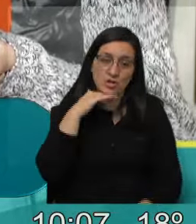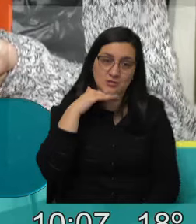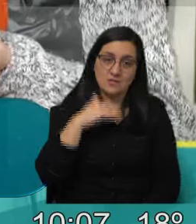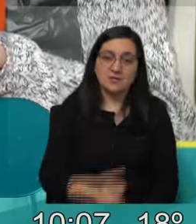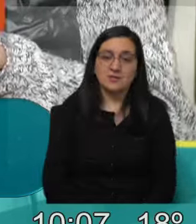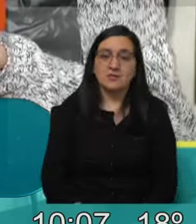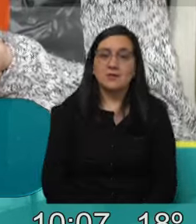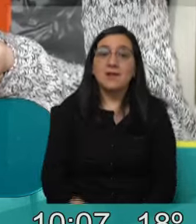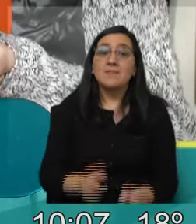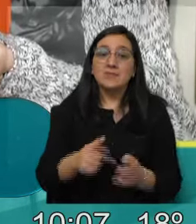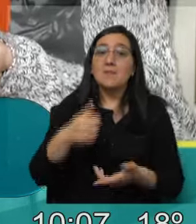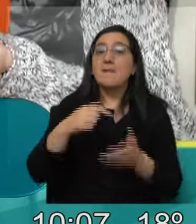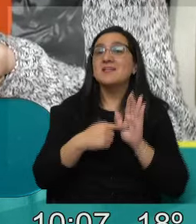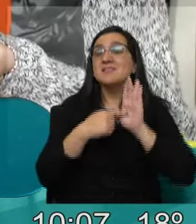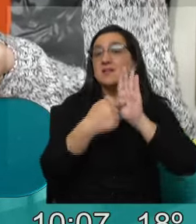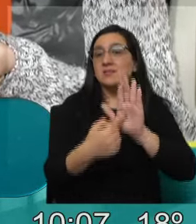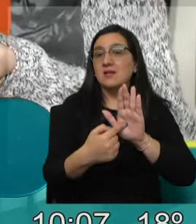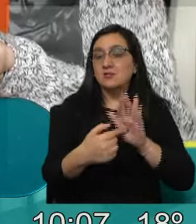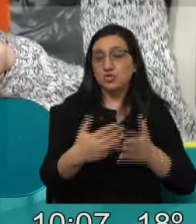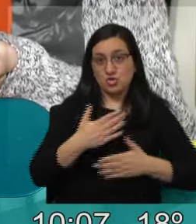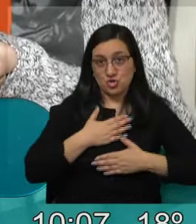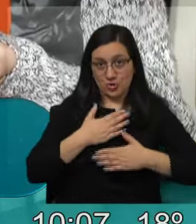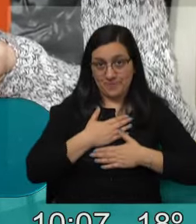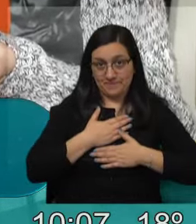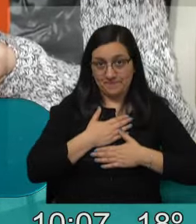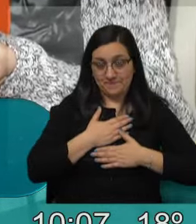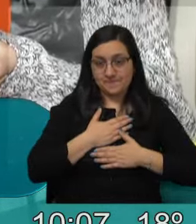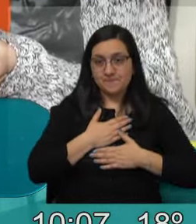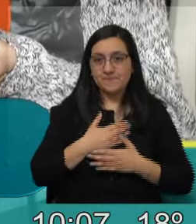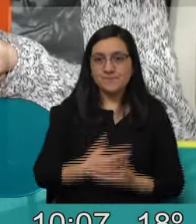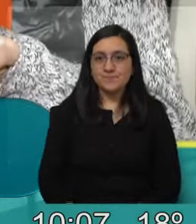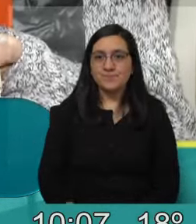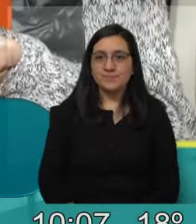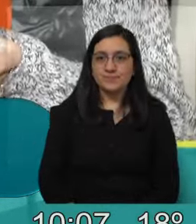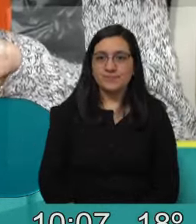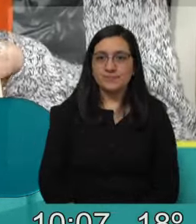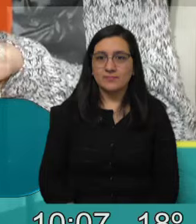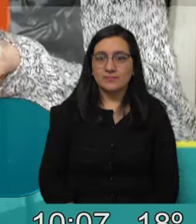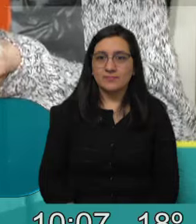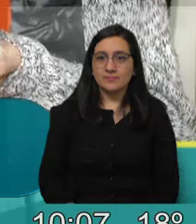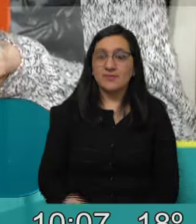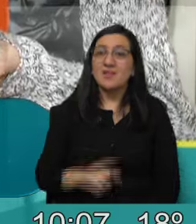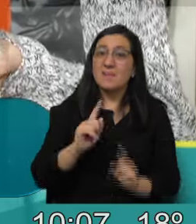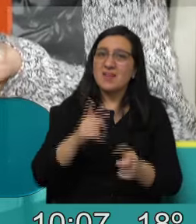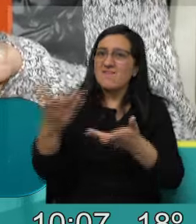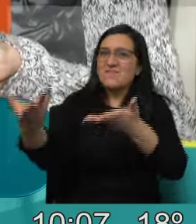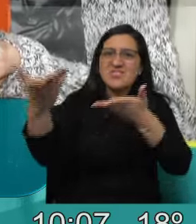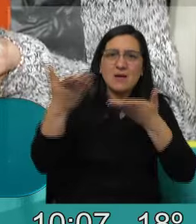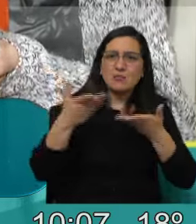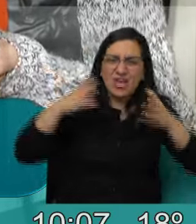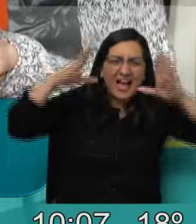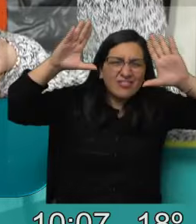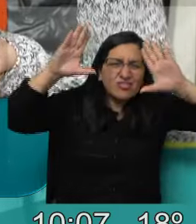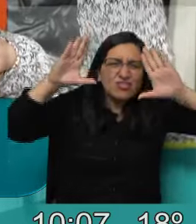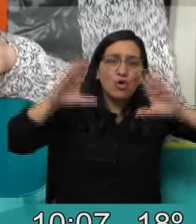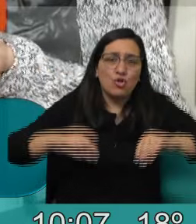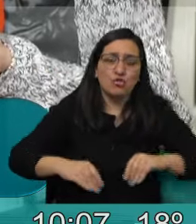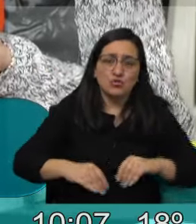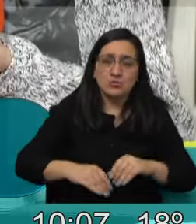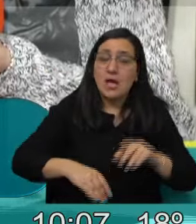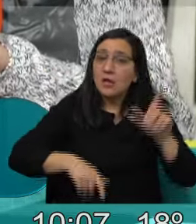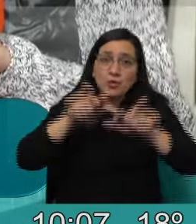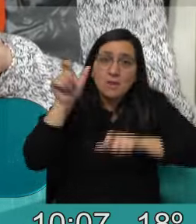y quien va a estar presentando soy yo, esa mesa, e invitamos a todos. Para toda